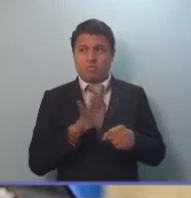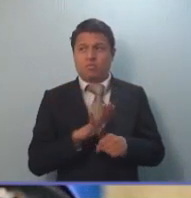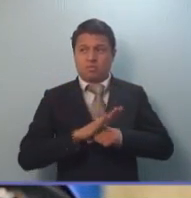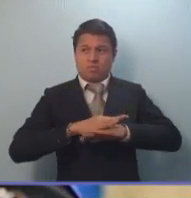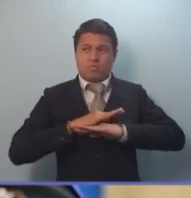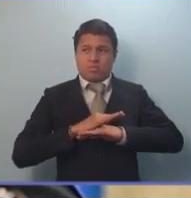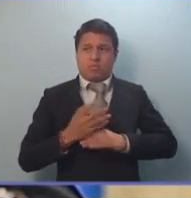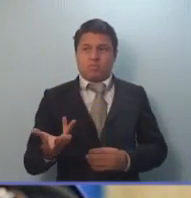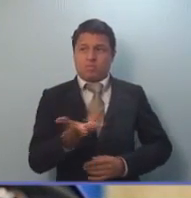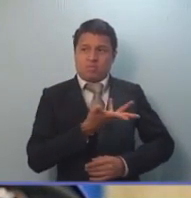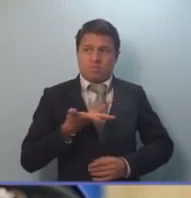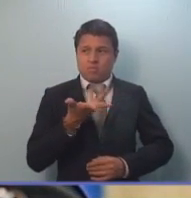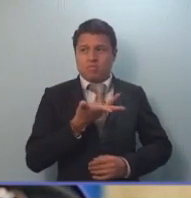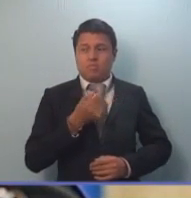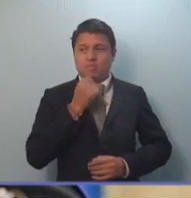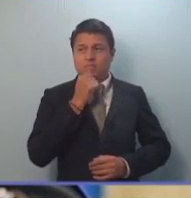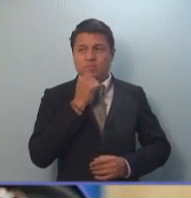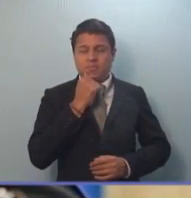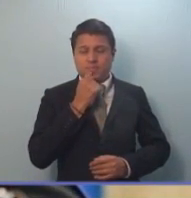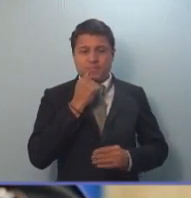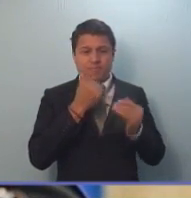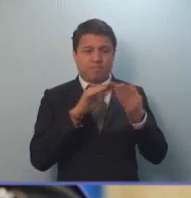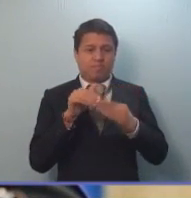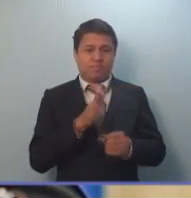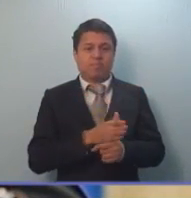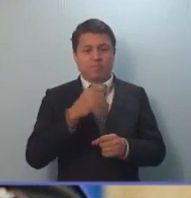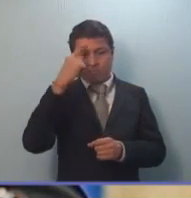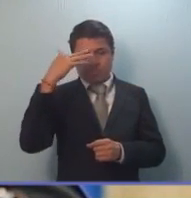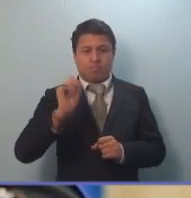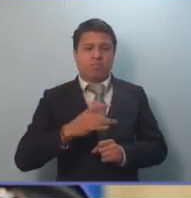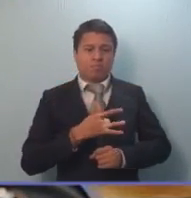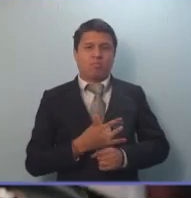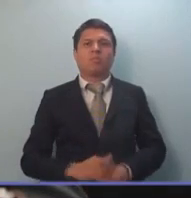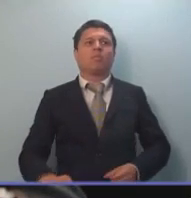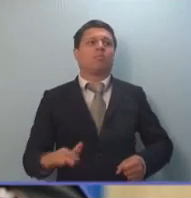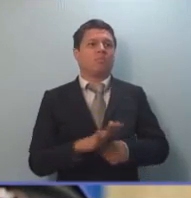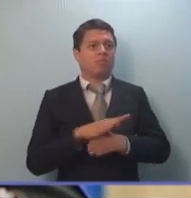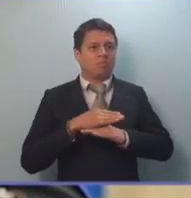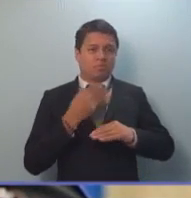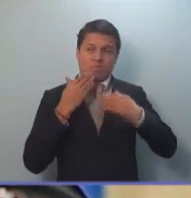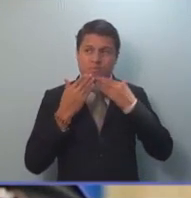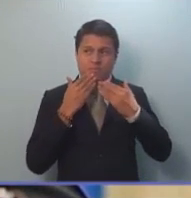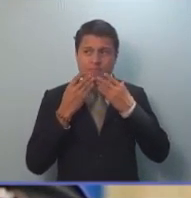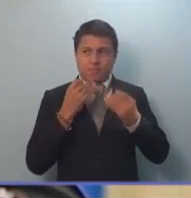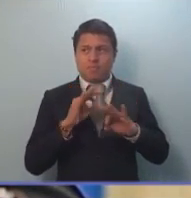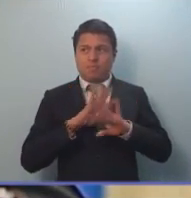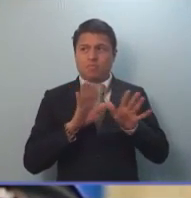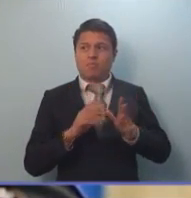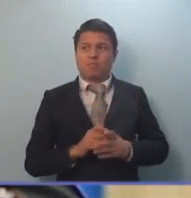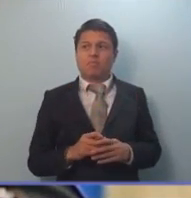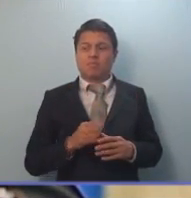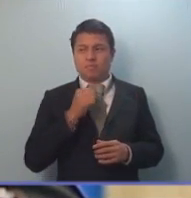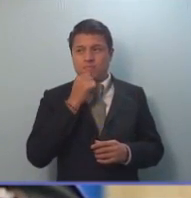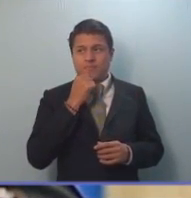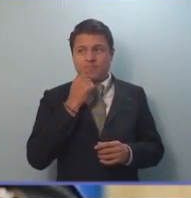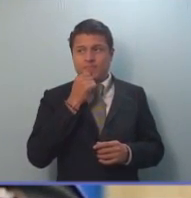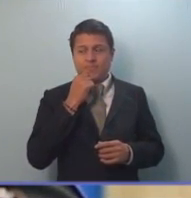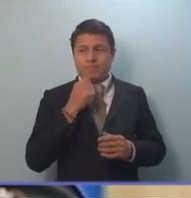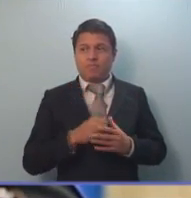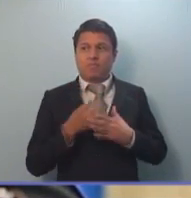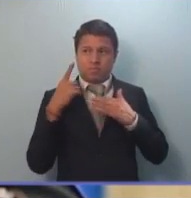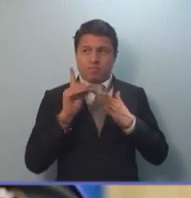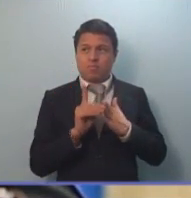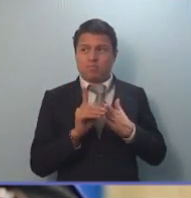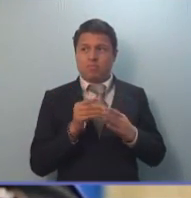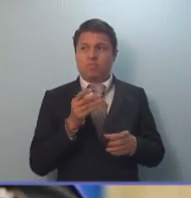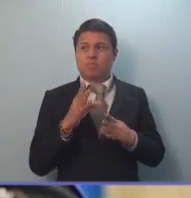todos y para los distintos grupos parlamentarios, hacer una aclaración con respecto a lo expresado por el